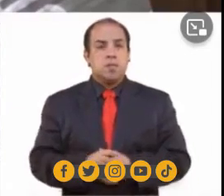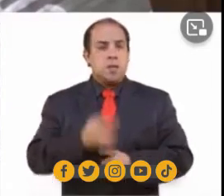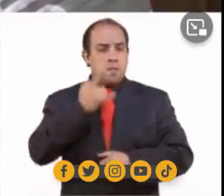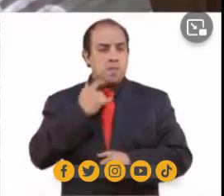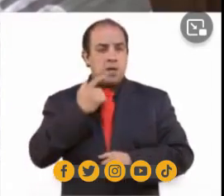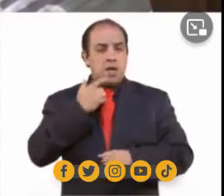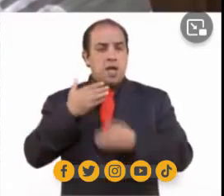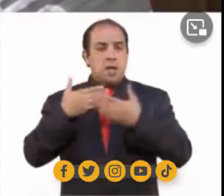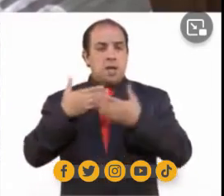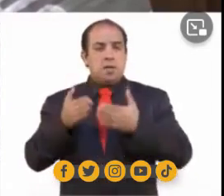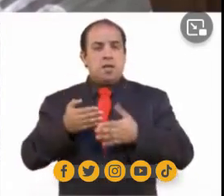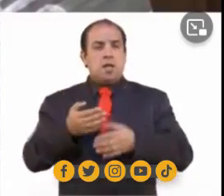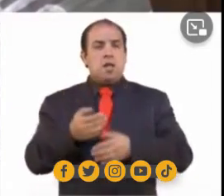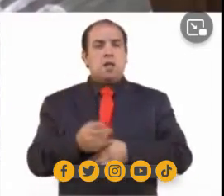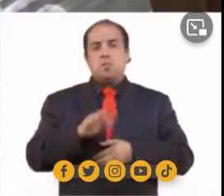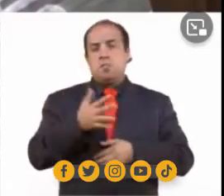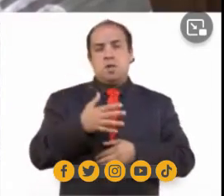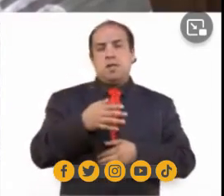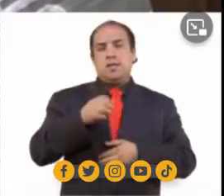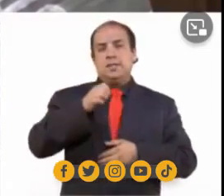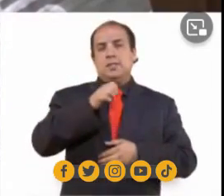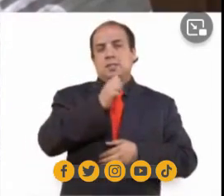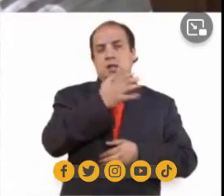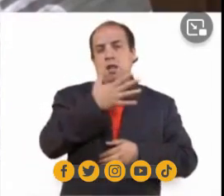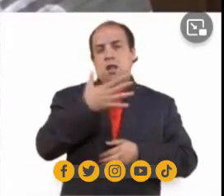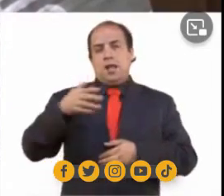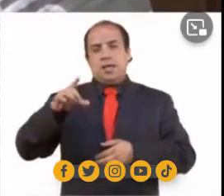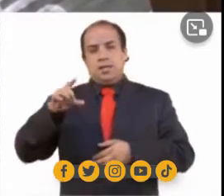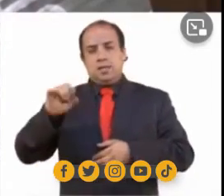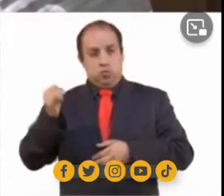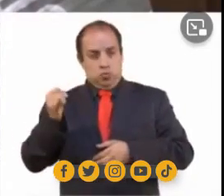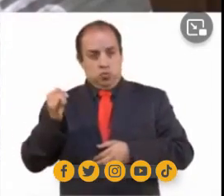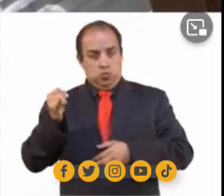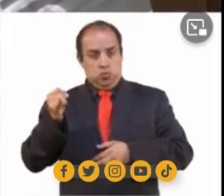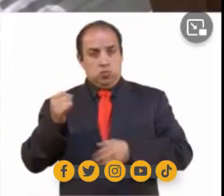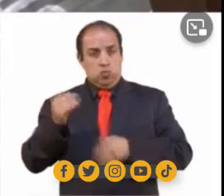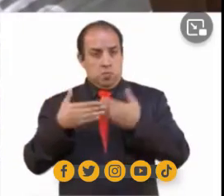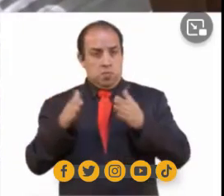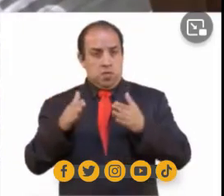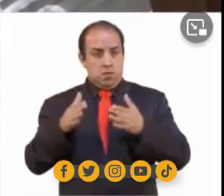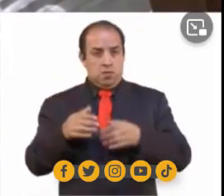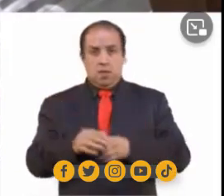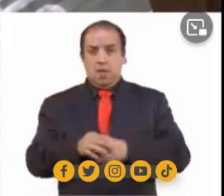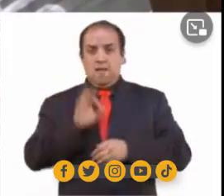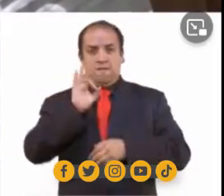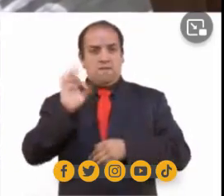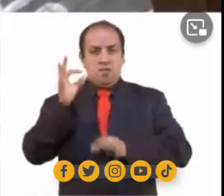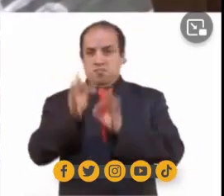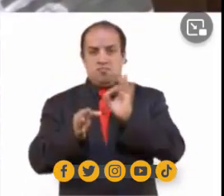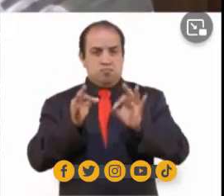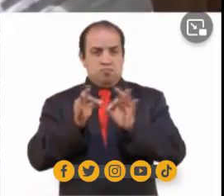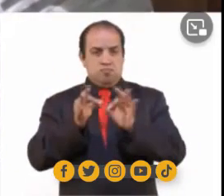primer semestre del próximo año la elevada. No quisiera dar una fecha concreta,